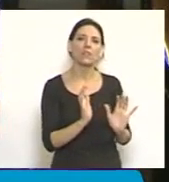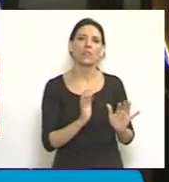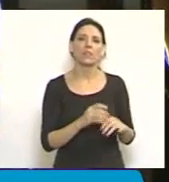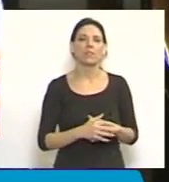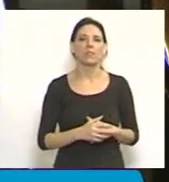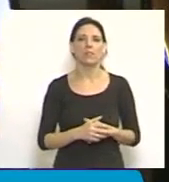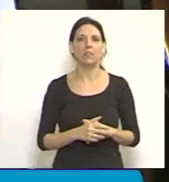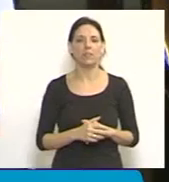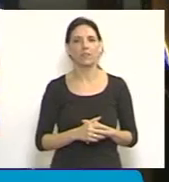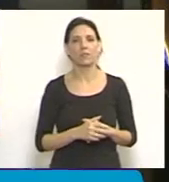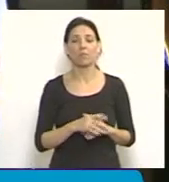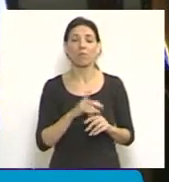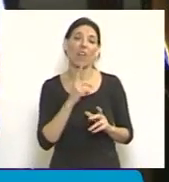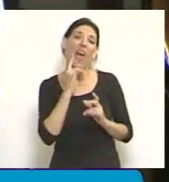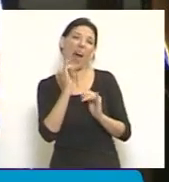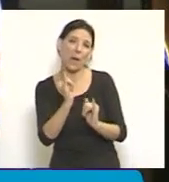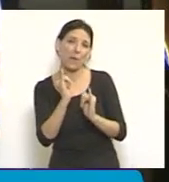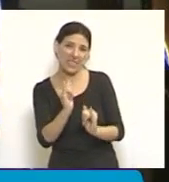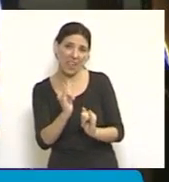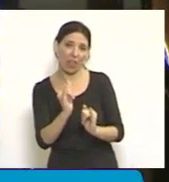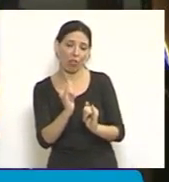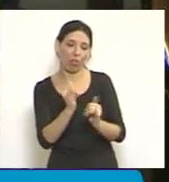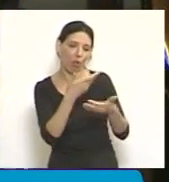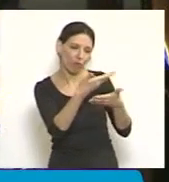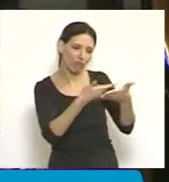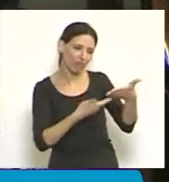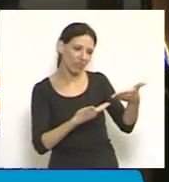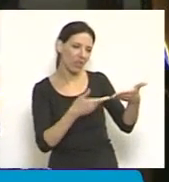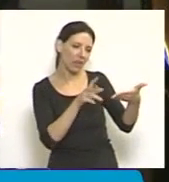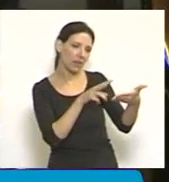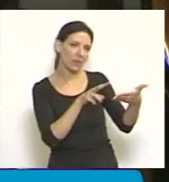en términos generales que la de los fiscales. De manera tal que